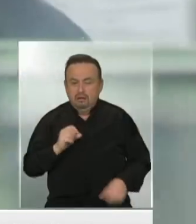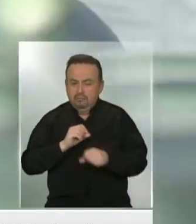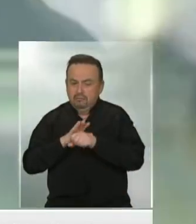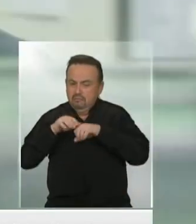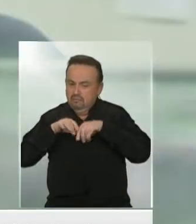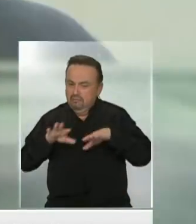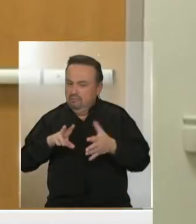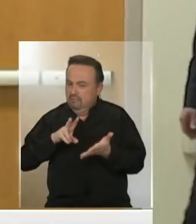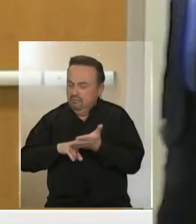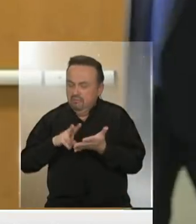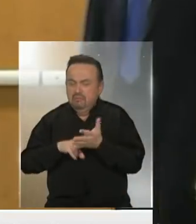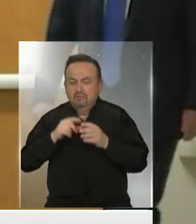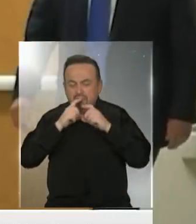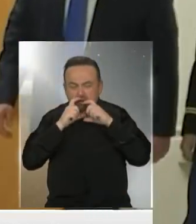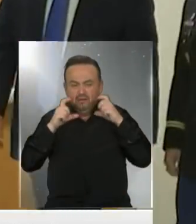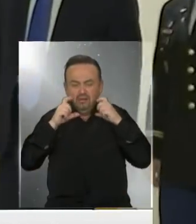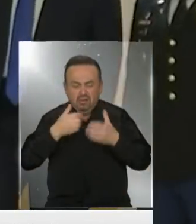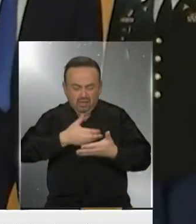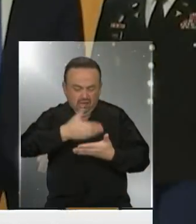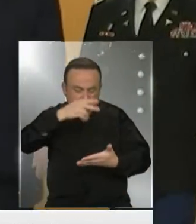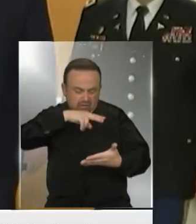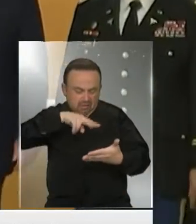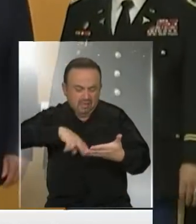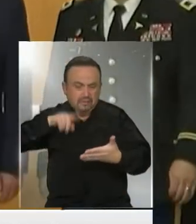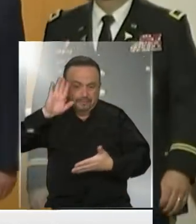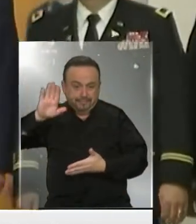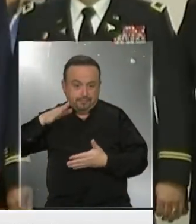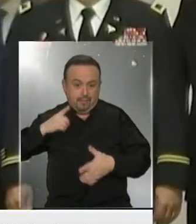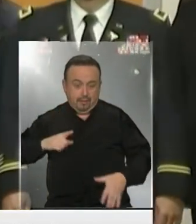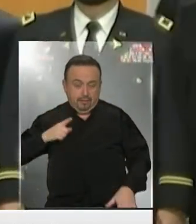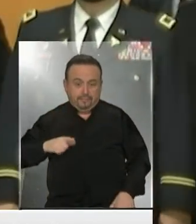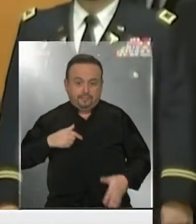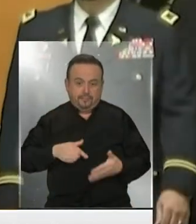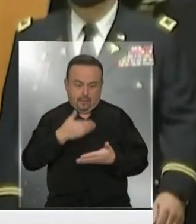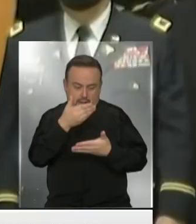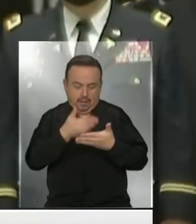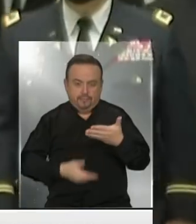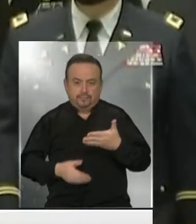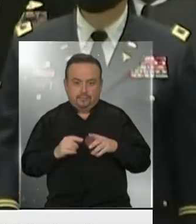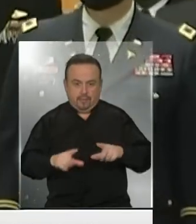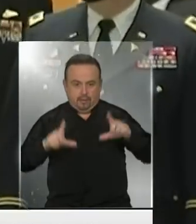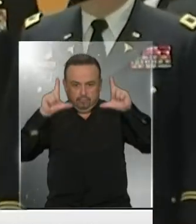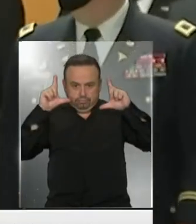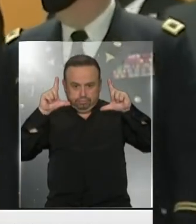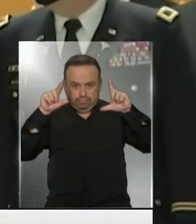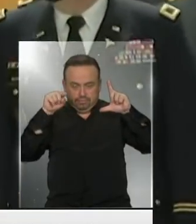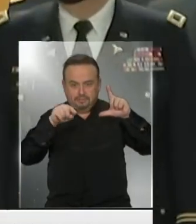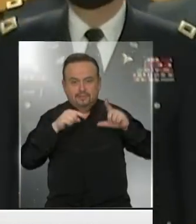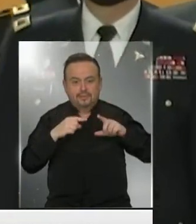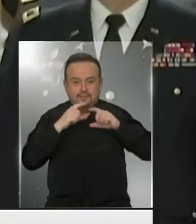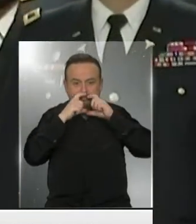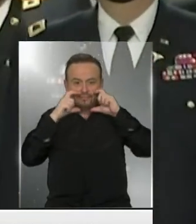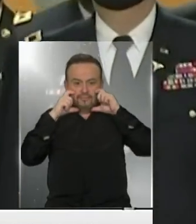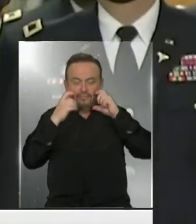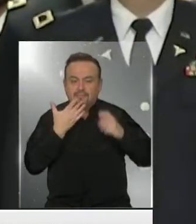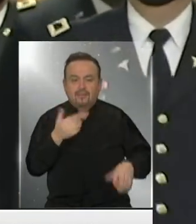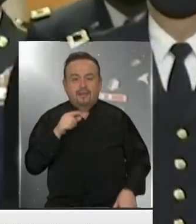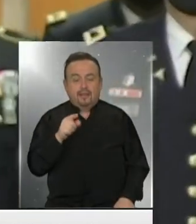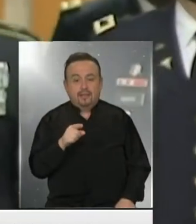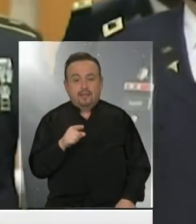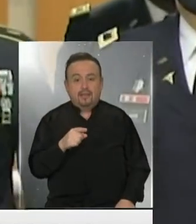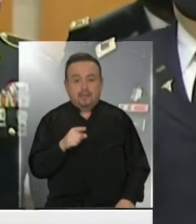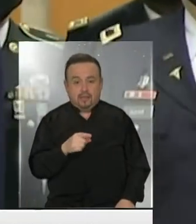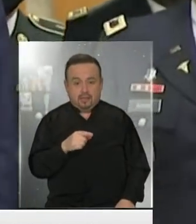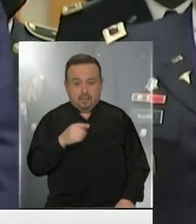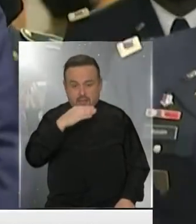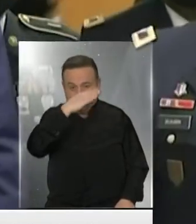real? Bueno, uno revisa los diarios en Estados Unidos hoy día y es portada esto. Claro. Es muy llamativo. Sin embargo, a Donald Trump que lo